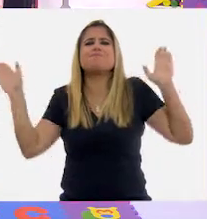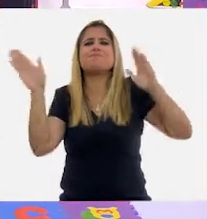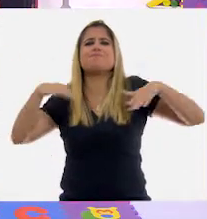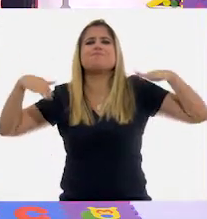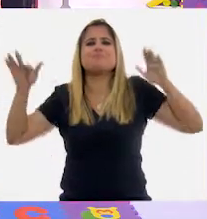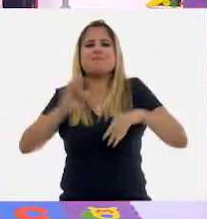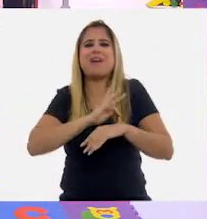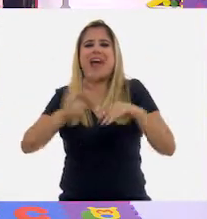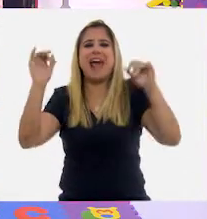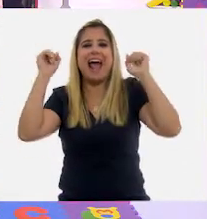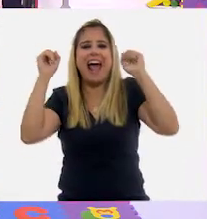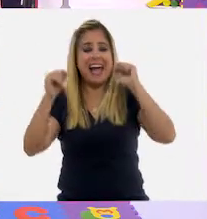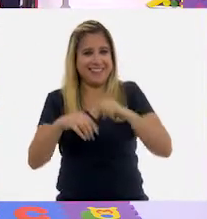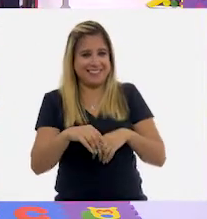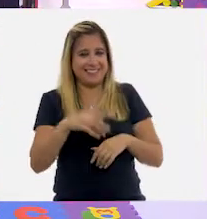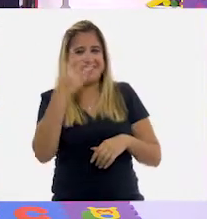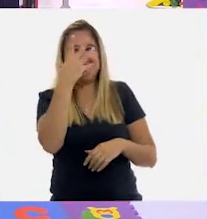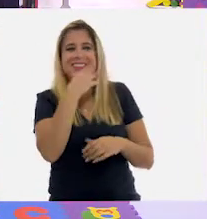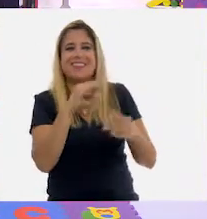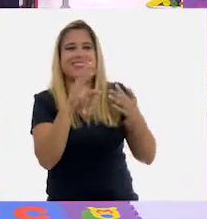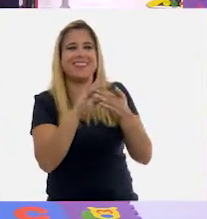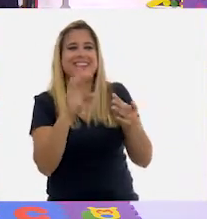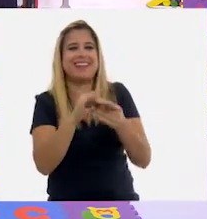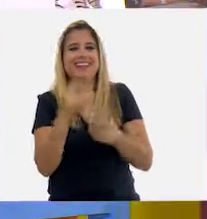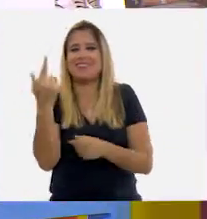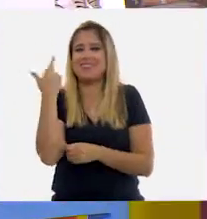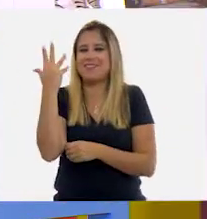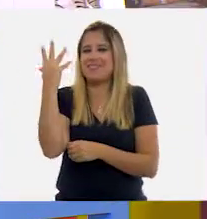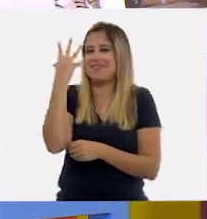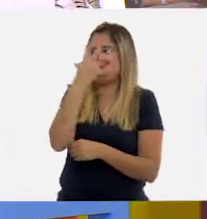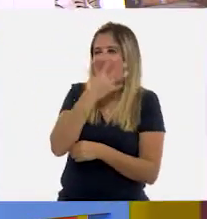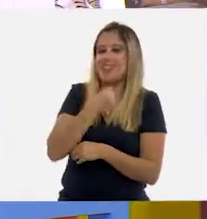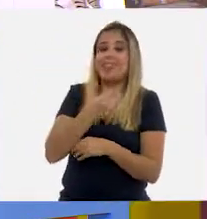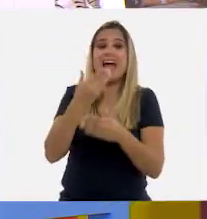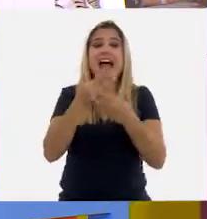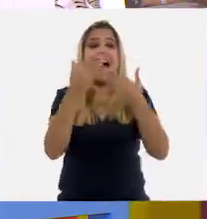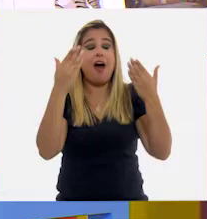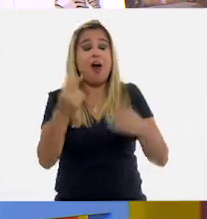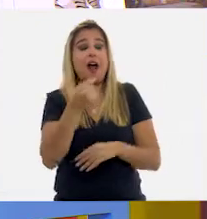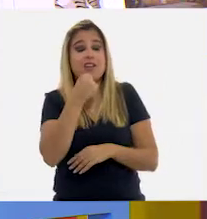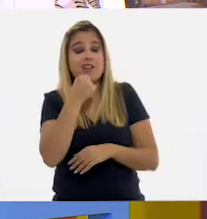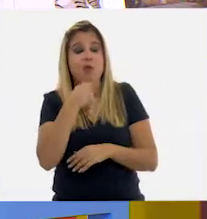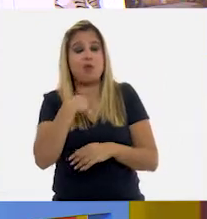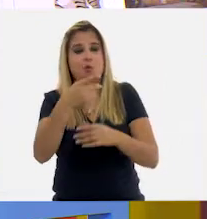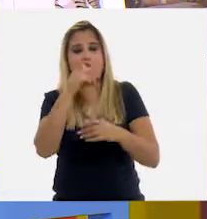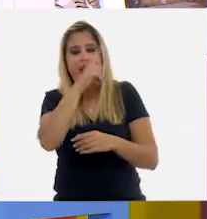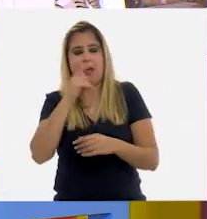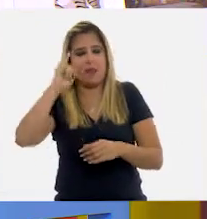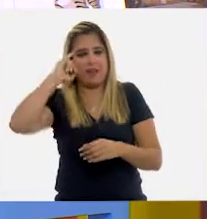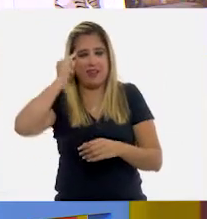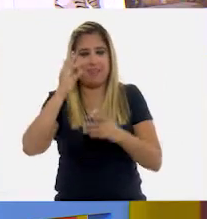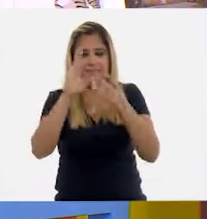bonito! Sí, se escuchó muy bonito. Bueno, yo voy a leerles a los niños en la lengua ñaño.